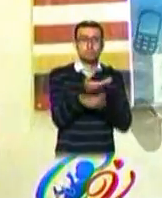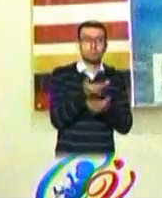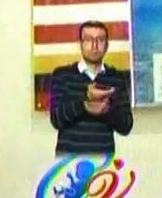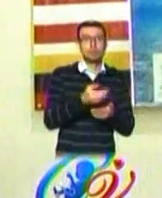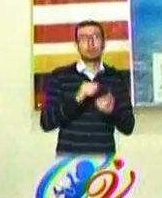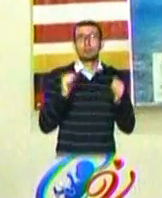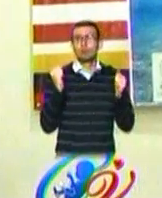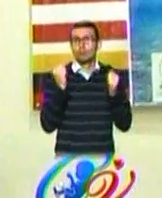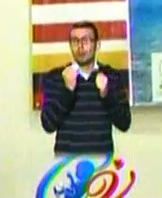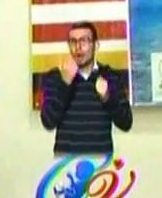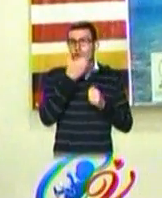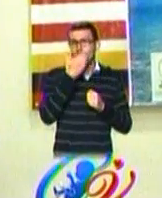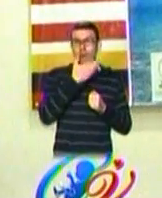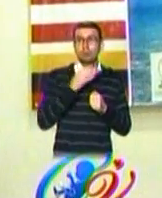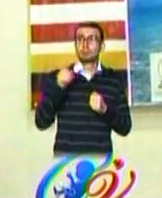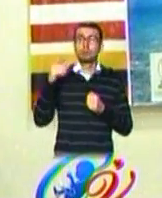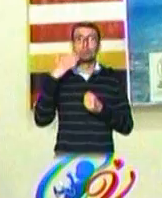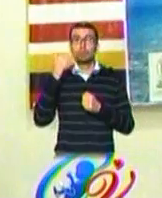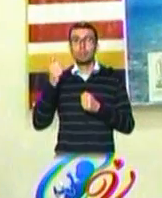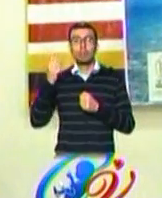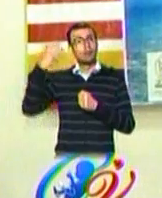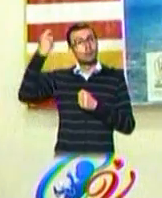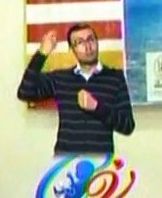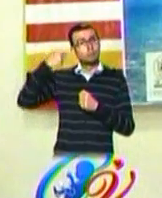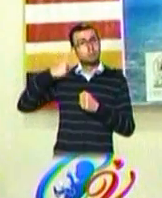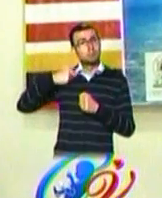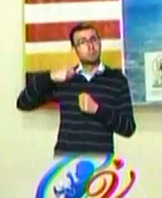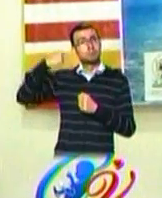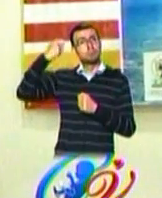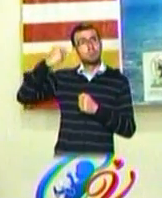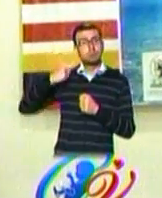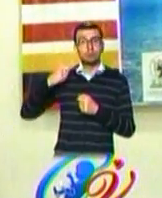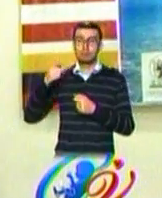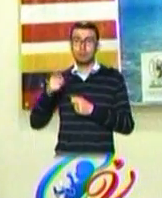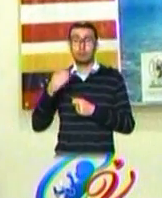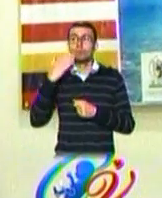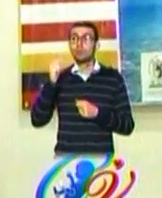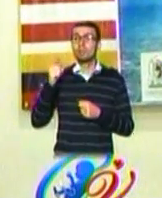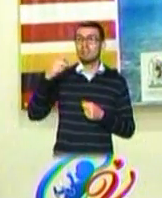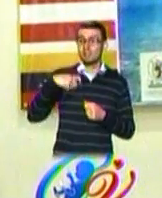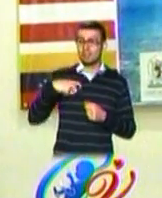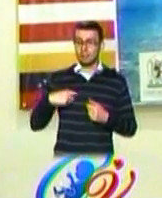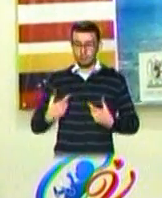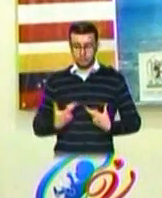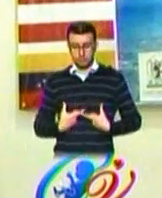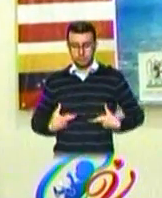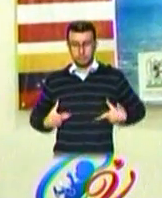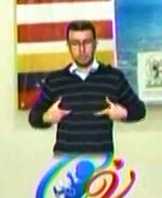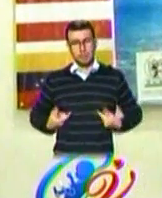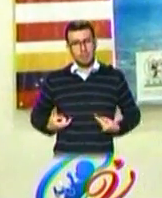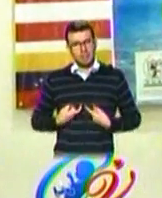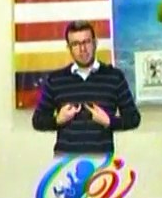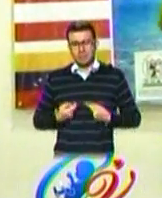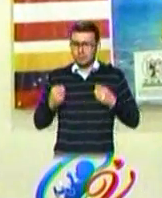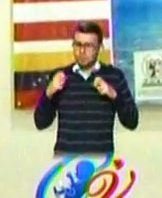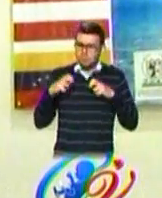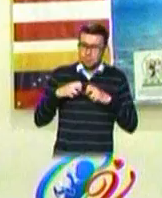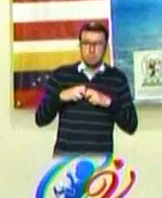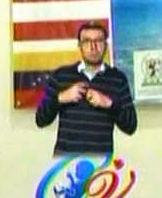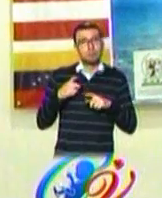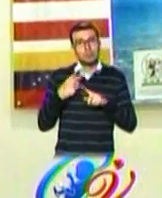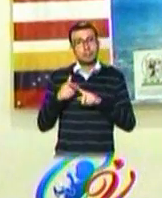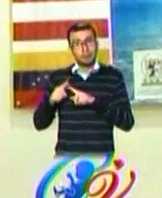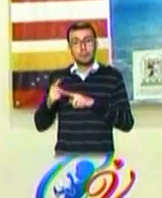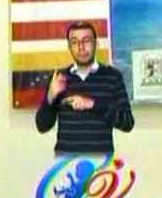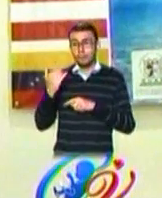que está con el secador de pelo y tiene una varilla metálica en el brasier y empiezan a tener esos campos electromagnéticos que vibran con